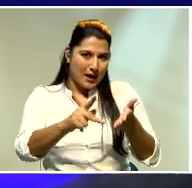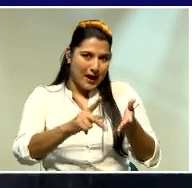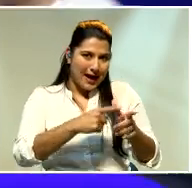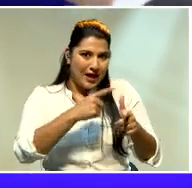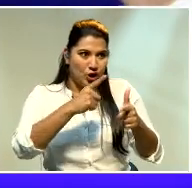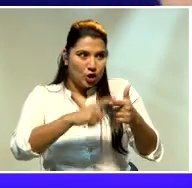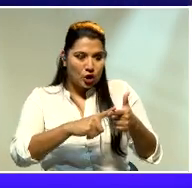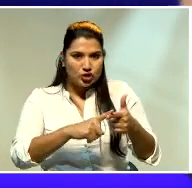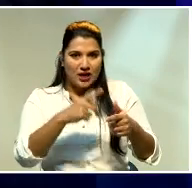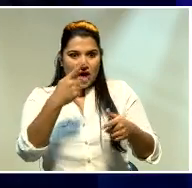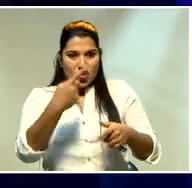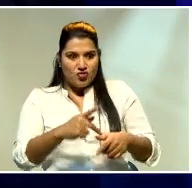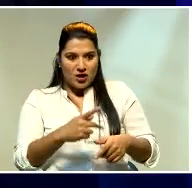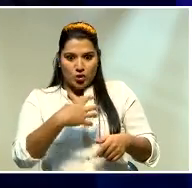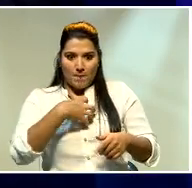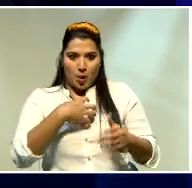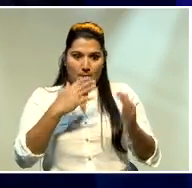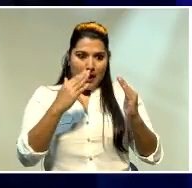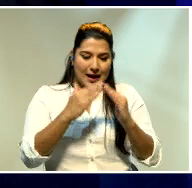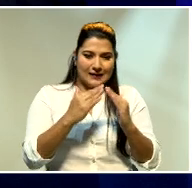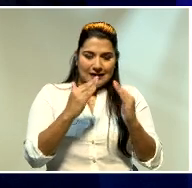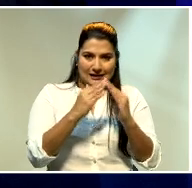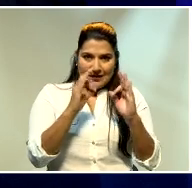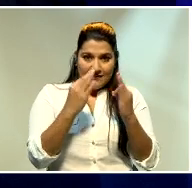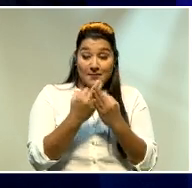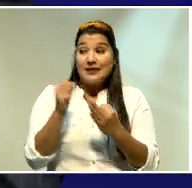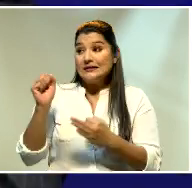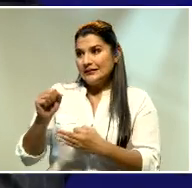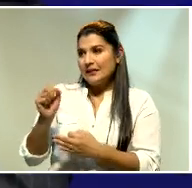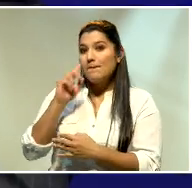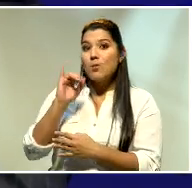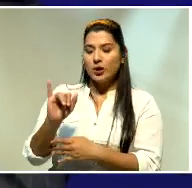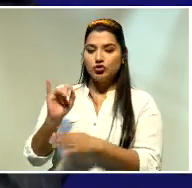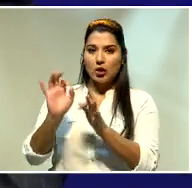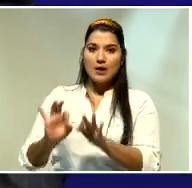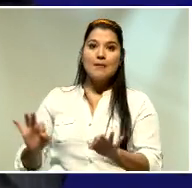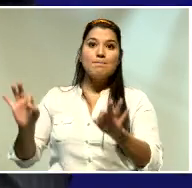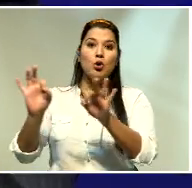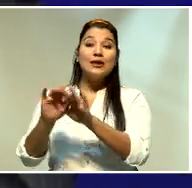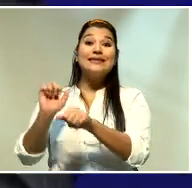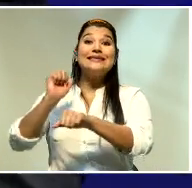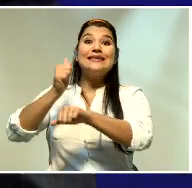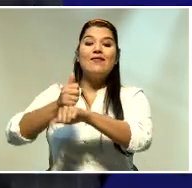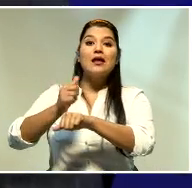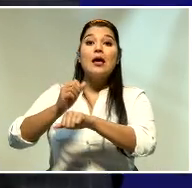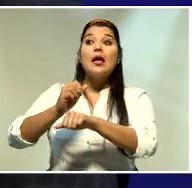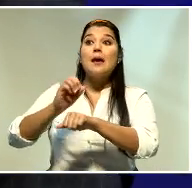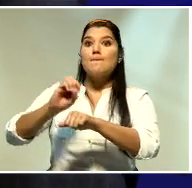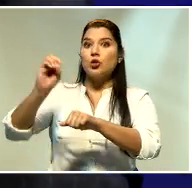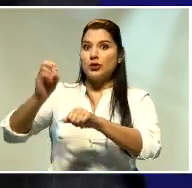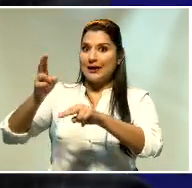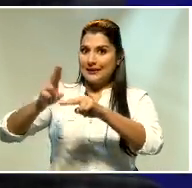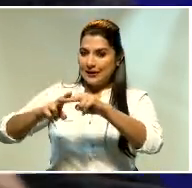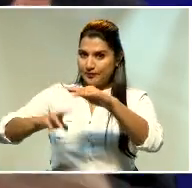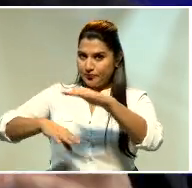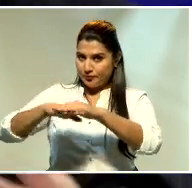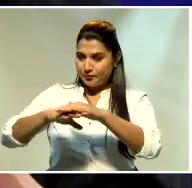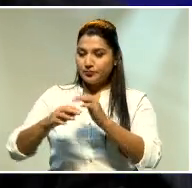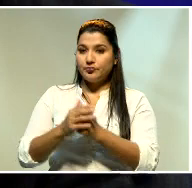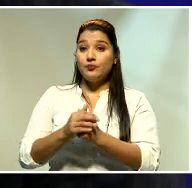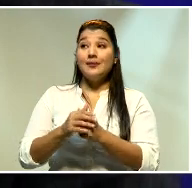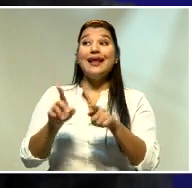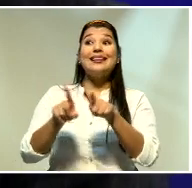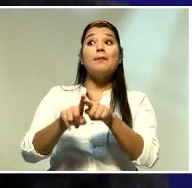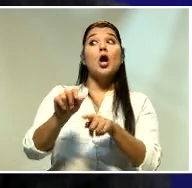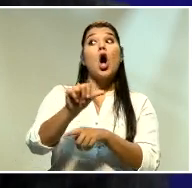en riesgo su patrimonio, la casa de su familia. Esa es la importancia de tasar, de tener una tasa. Hay otro riesgo también, que es el del otro